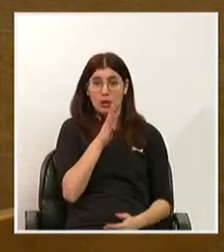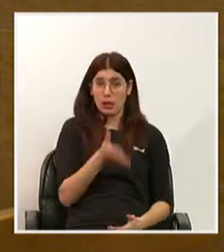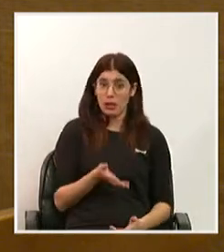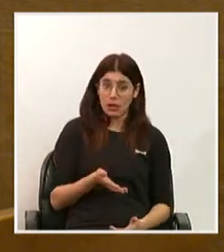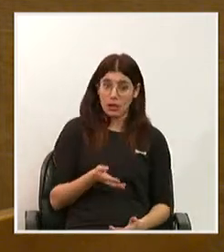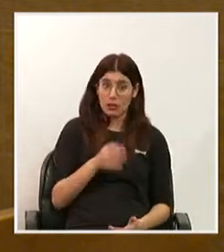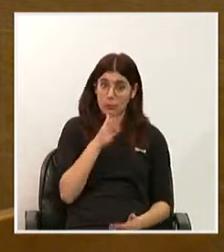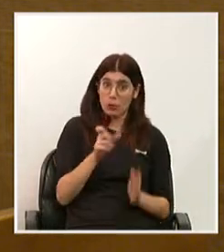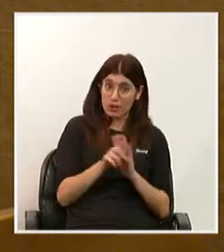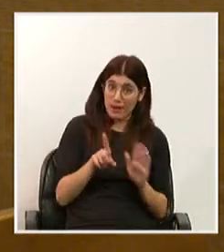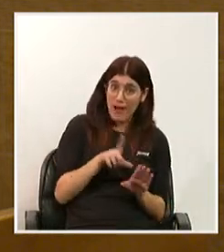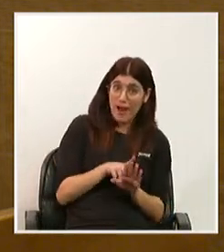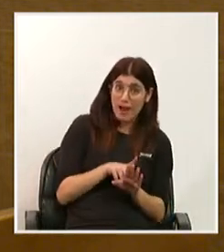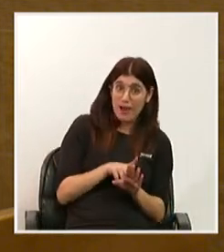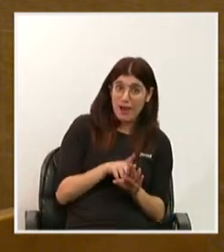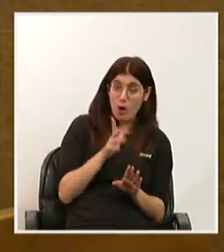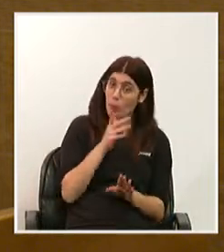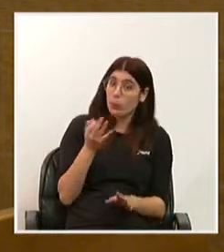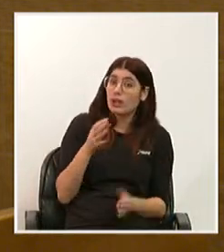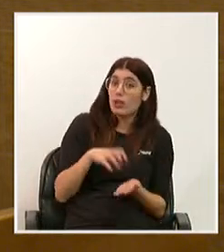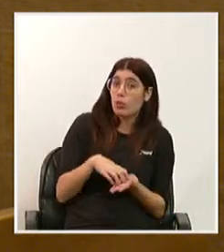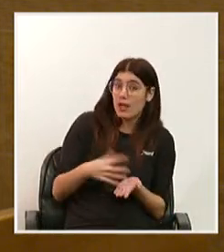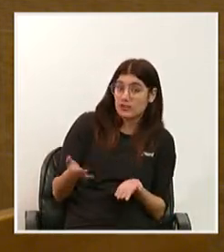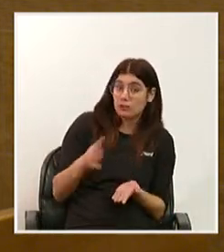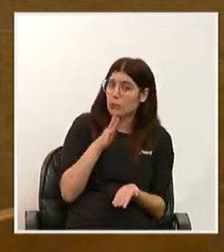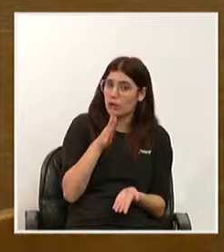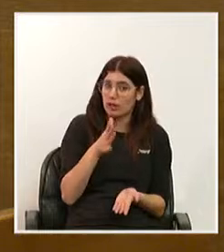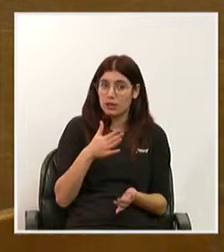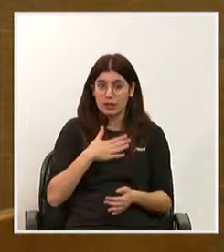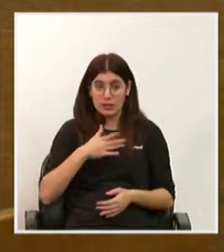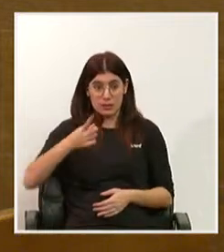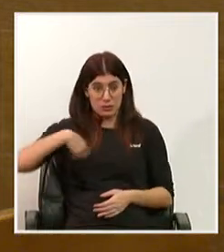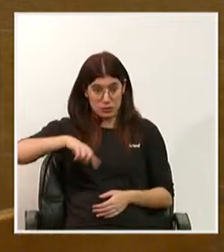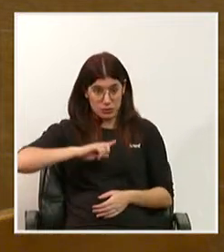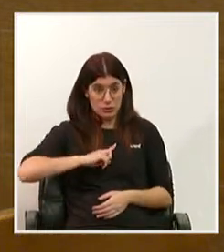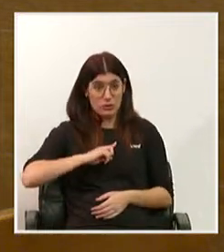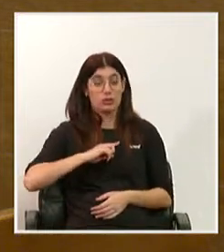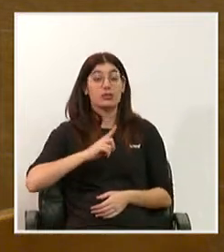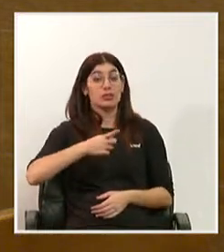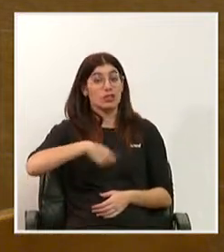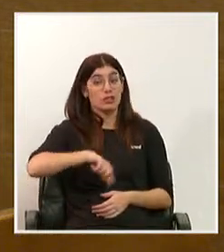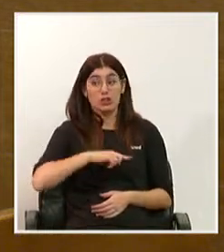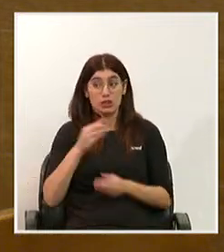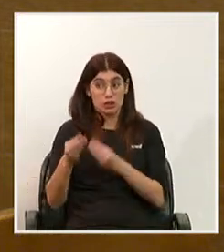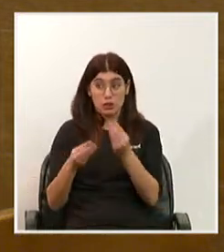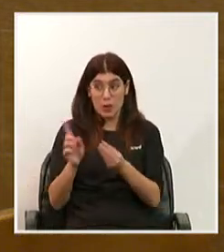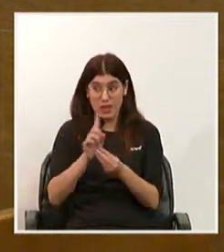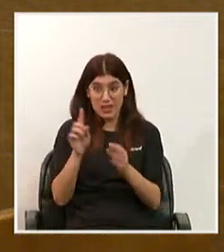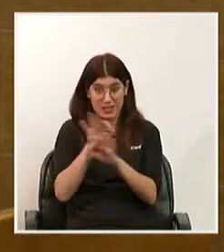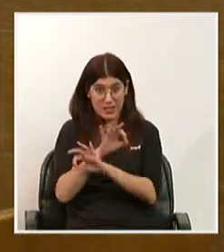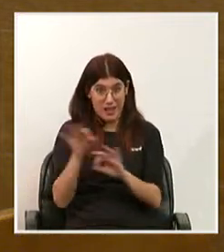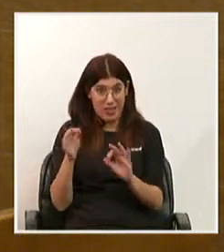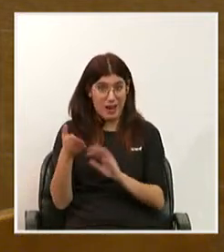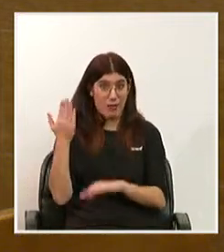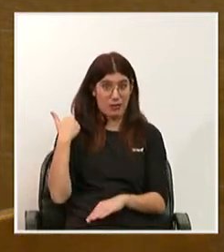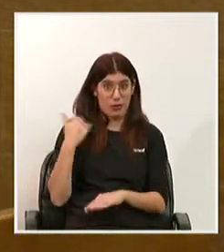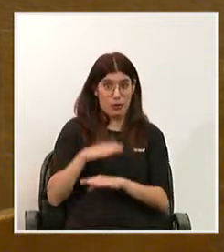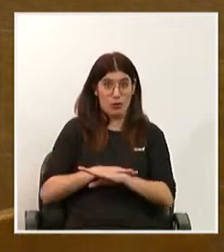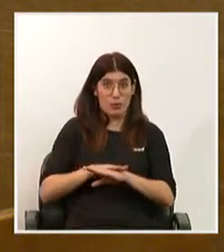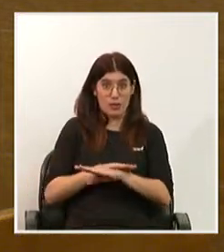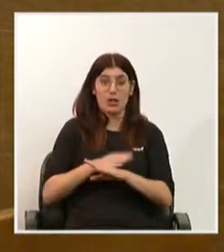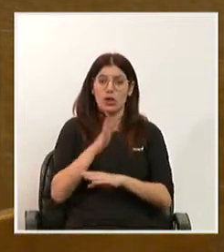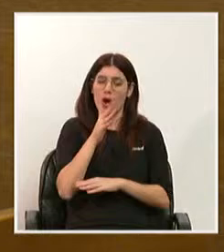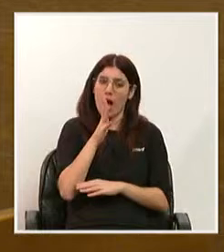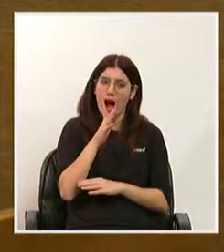era ilegal bien sin embargo y pese a ustedes frente a la inacción del anterior consell el gobierno de amazón está